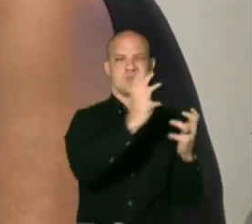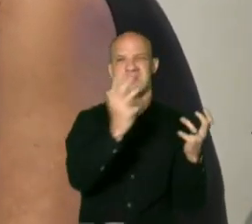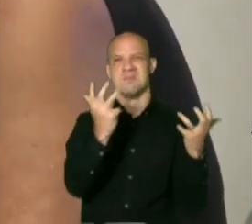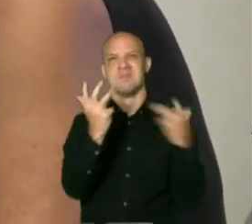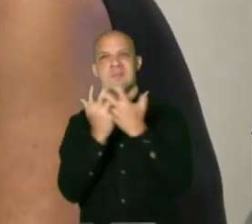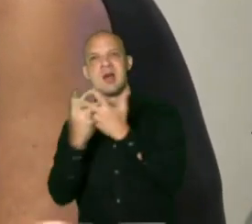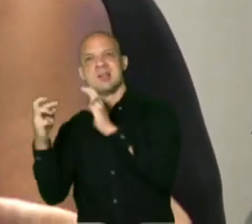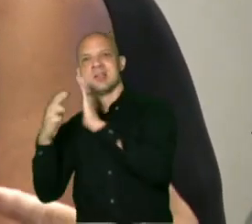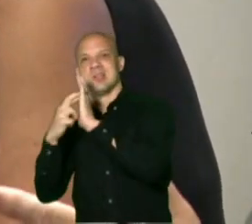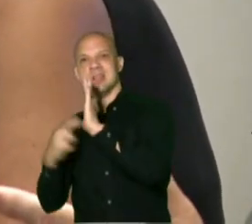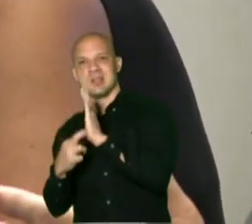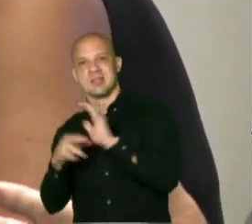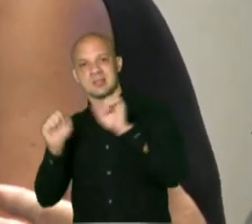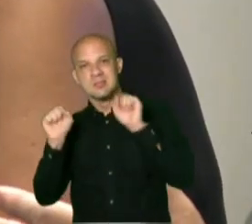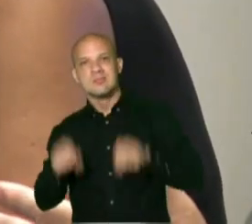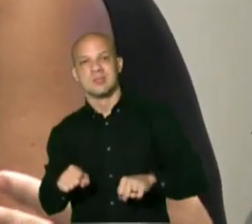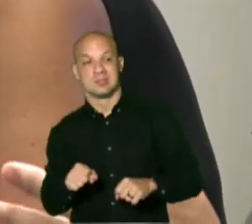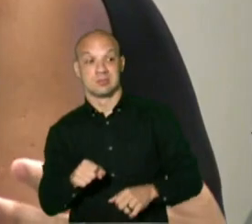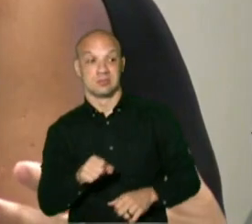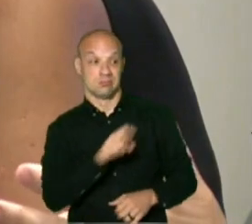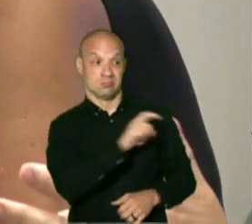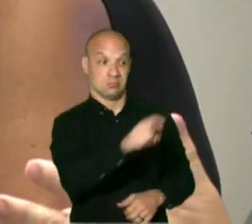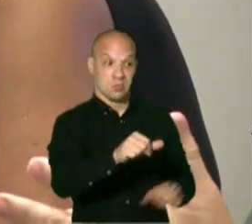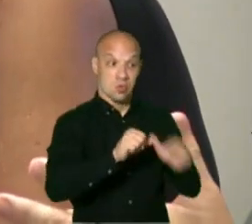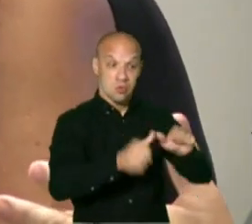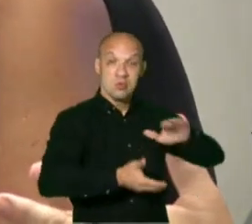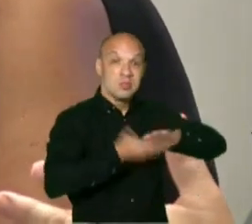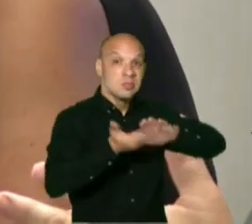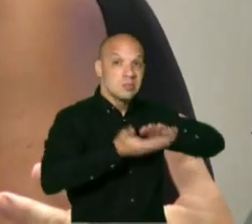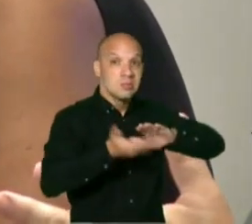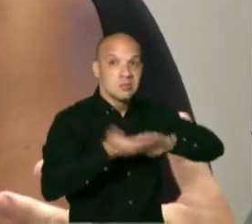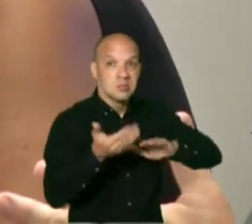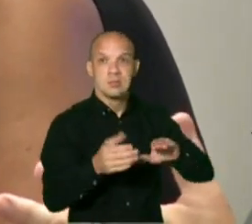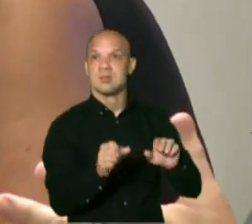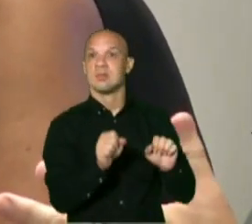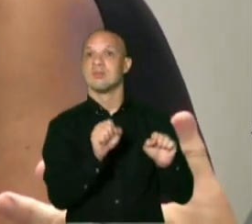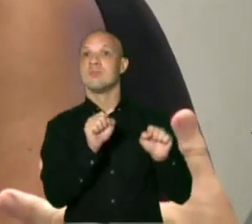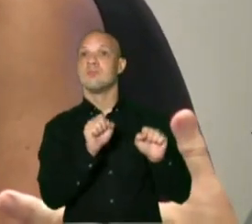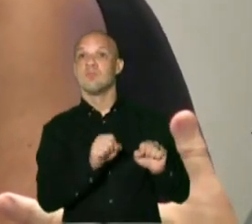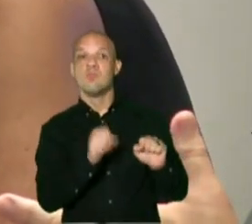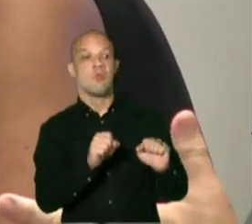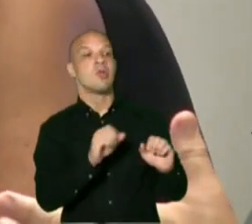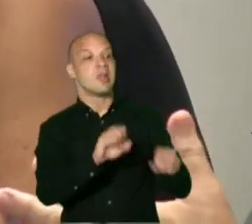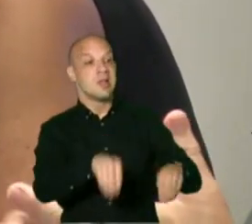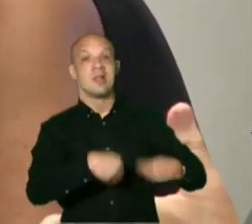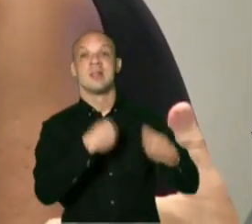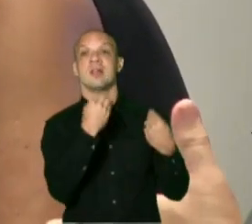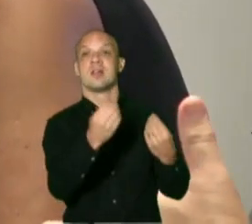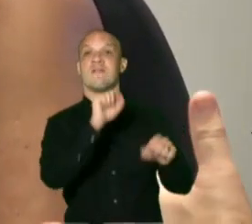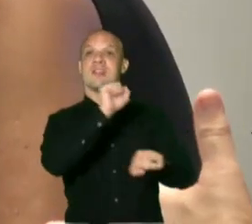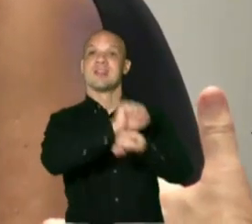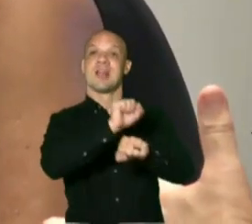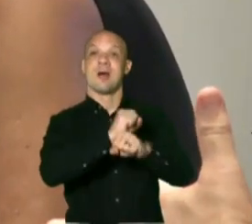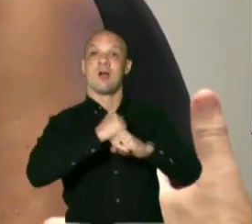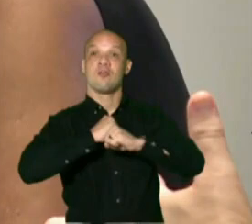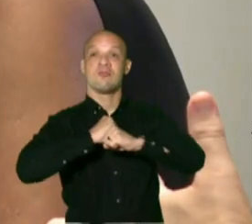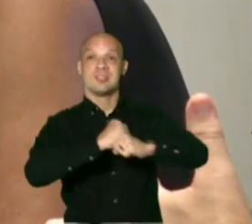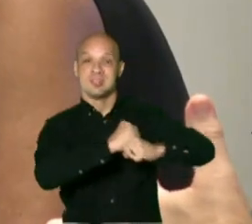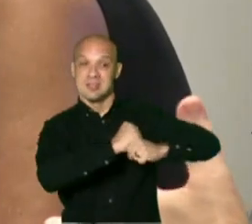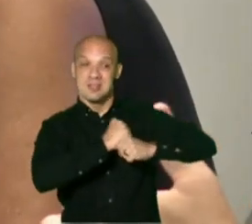sectores impactados puedan seguir operando y puedan mantener sus operaciones y puedan dar un empleo seguro a más de